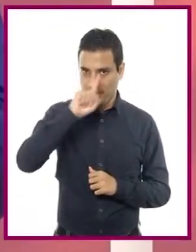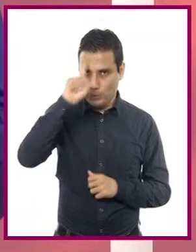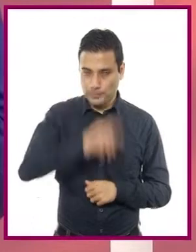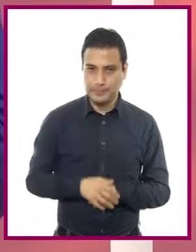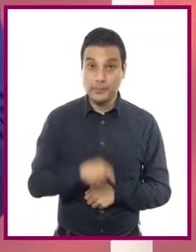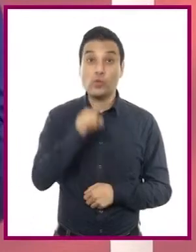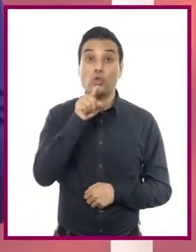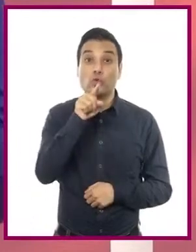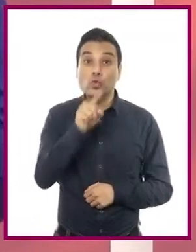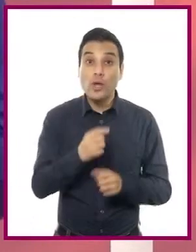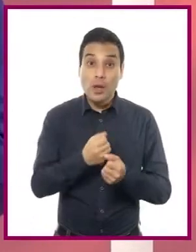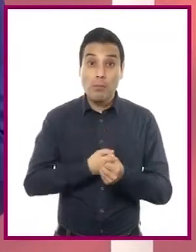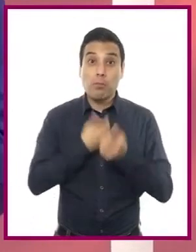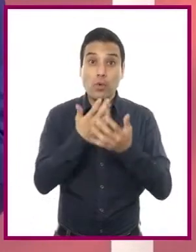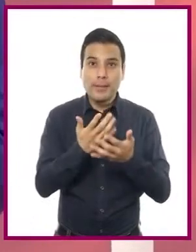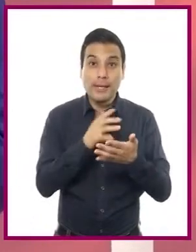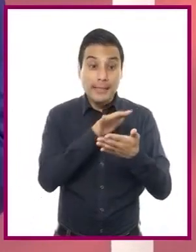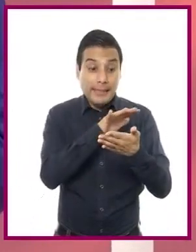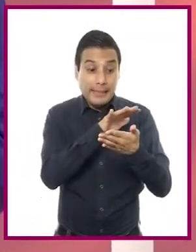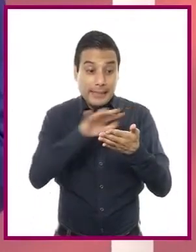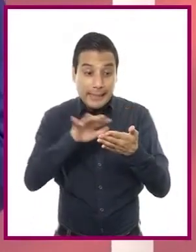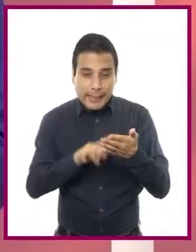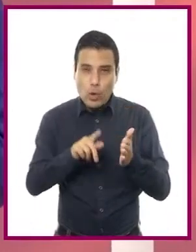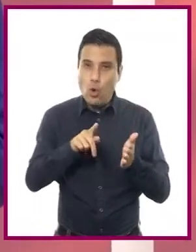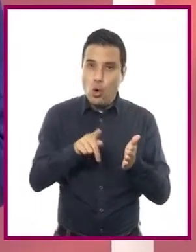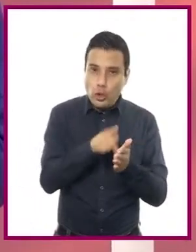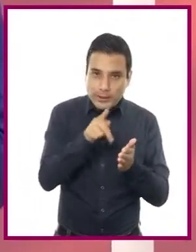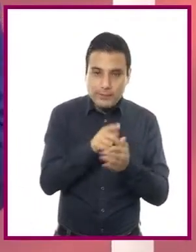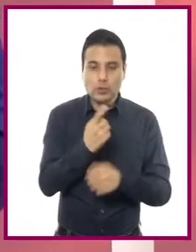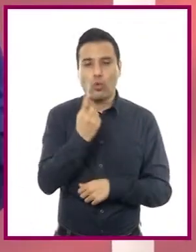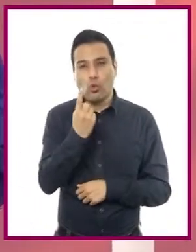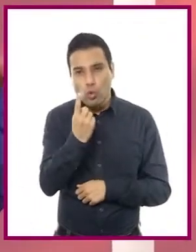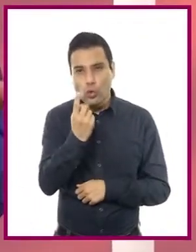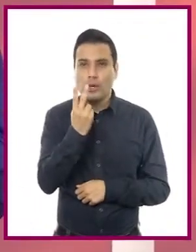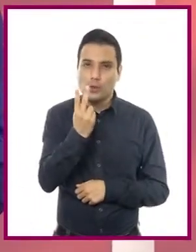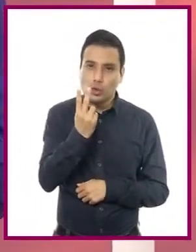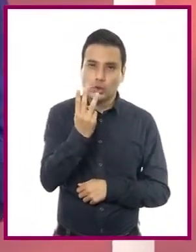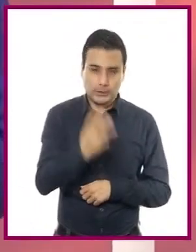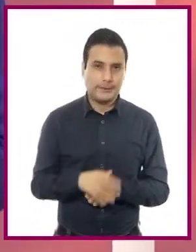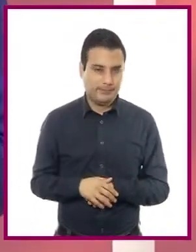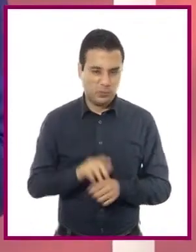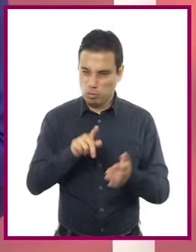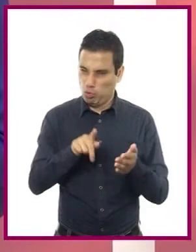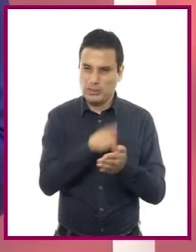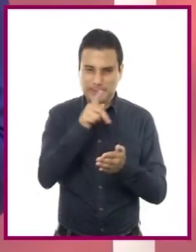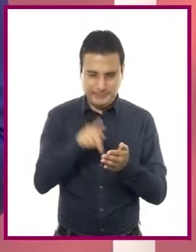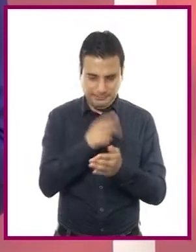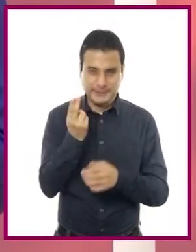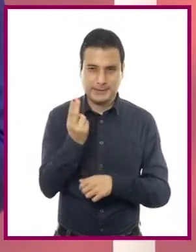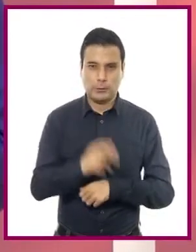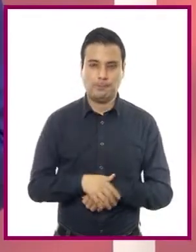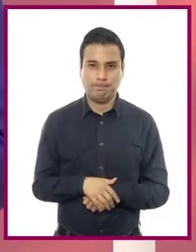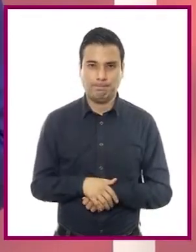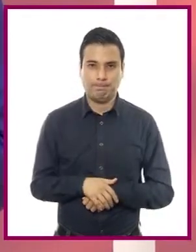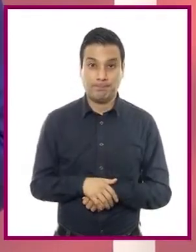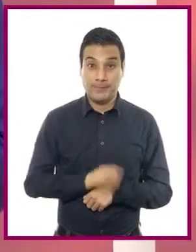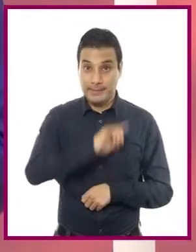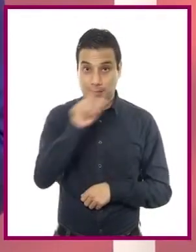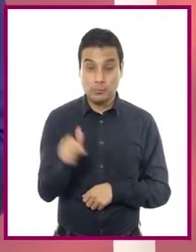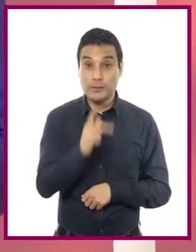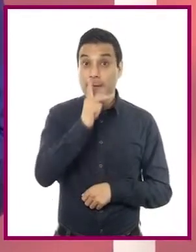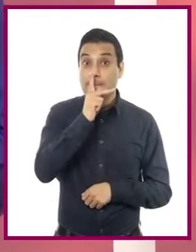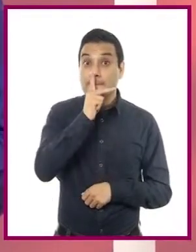lean varias veces el poema, ya sea en voz alta o de manera personal. Identifiquen